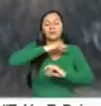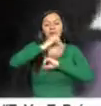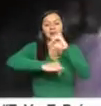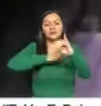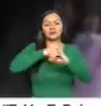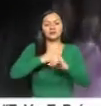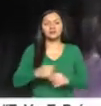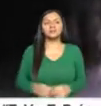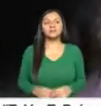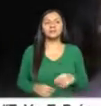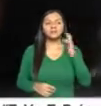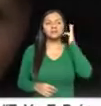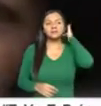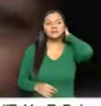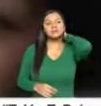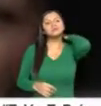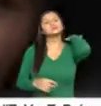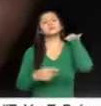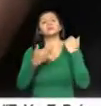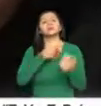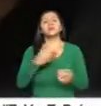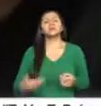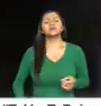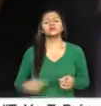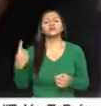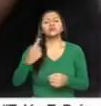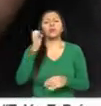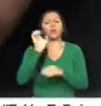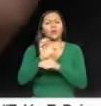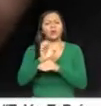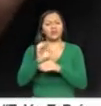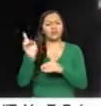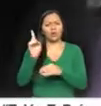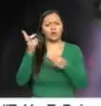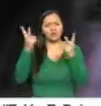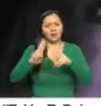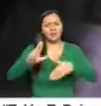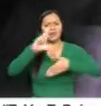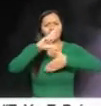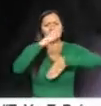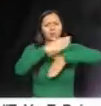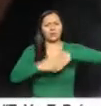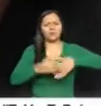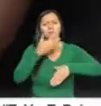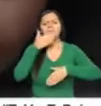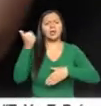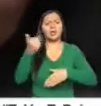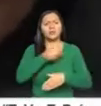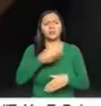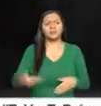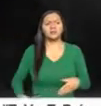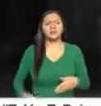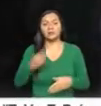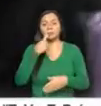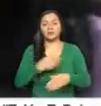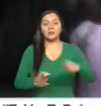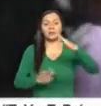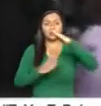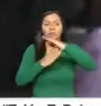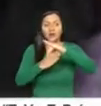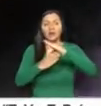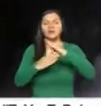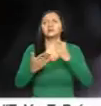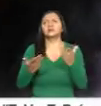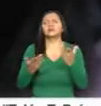internacional. Que no solamente es el mejor presidente de Ecuador, es el mejor presidente latinoamericano y es un símbolo mundial de paz, de